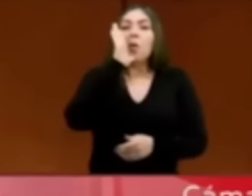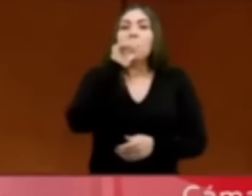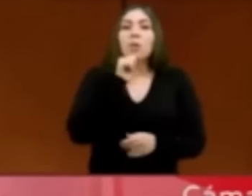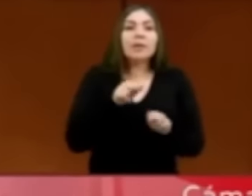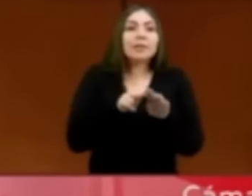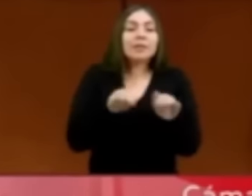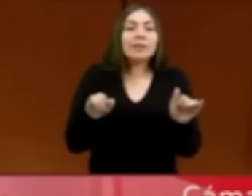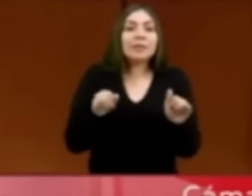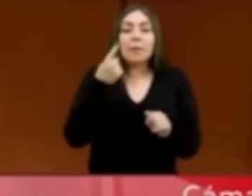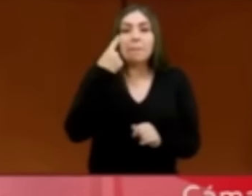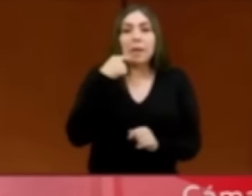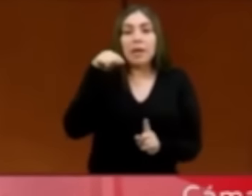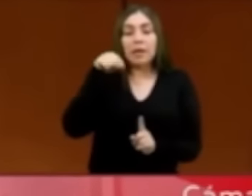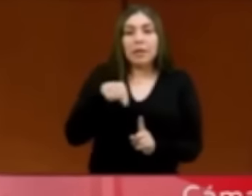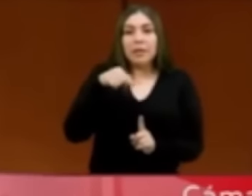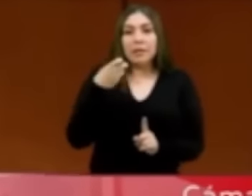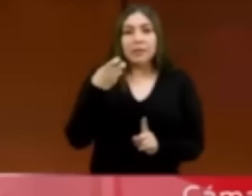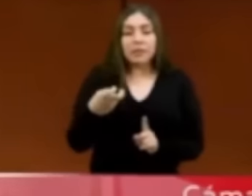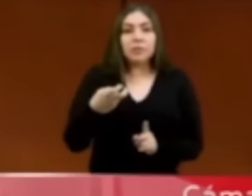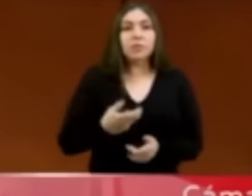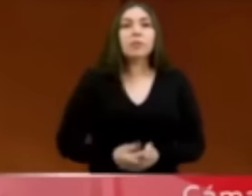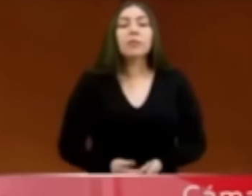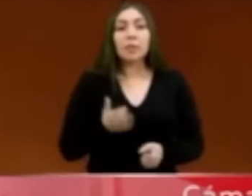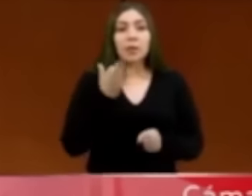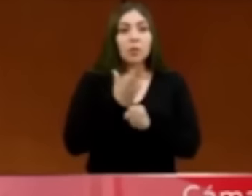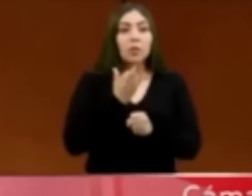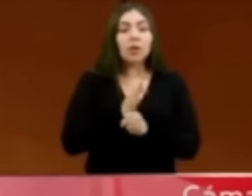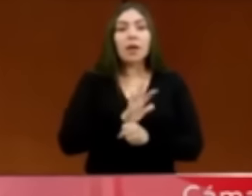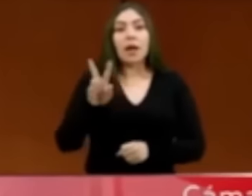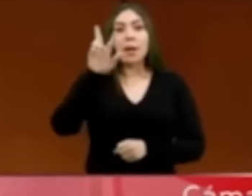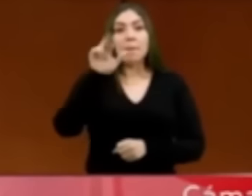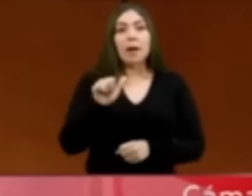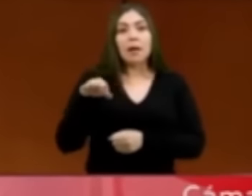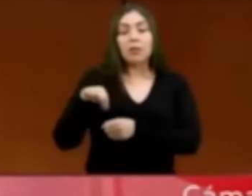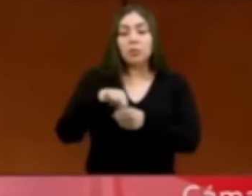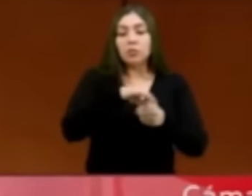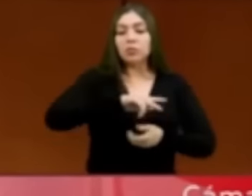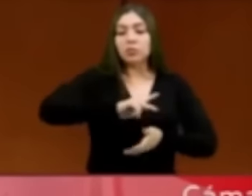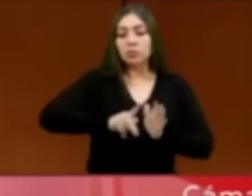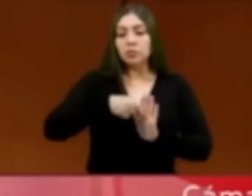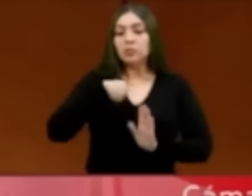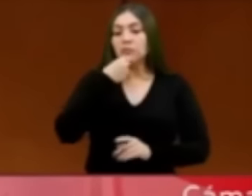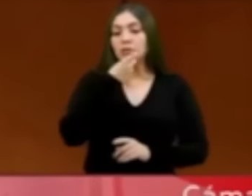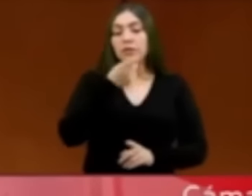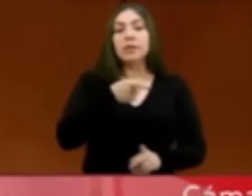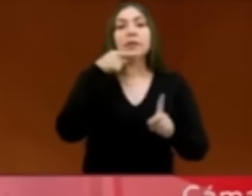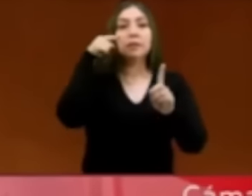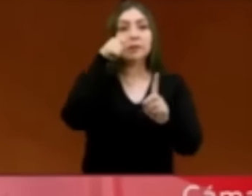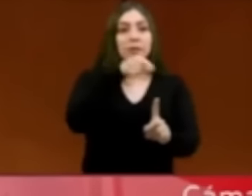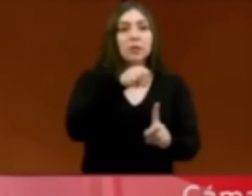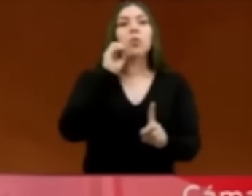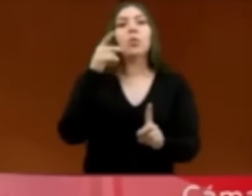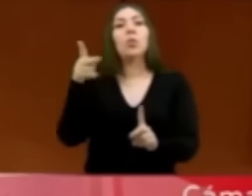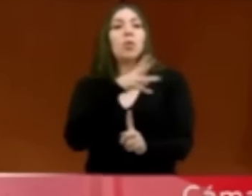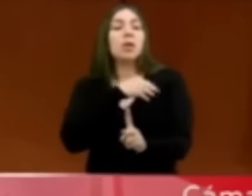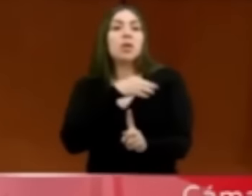para esto. Llega la hora de la votación y te lo vuelvo a repetir, a ti o a tu hijo, a quien venga a